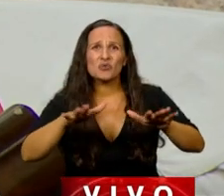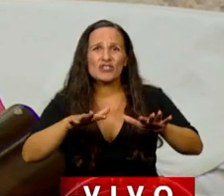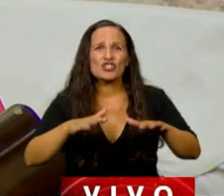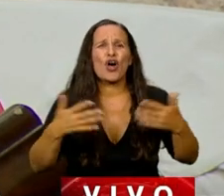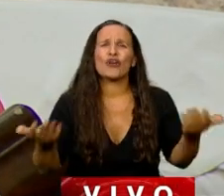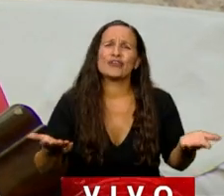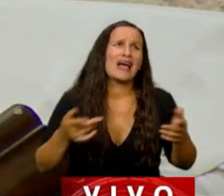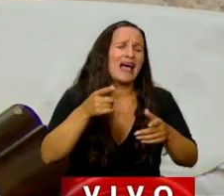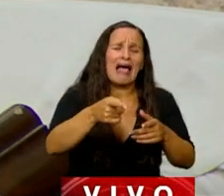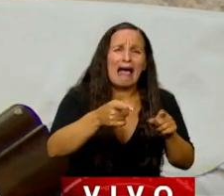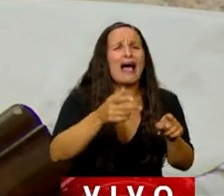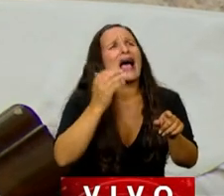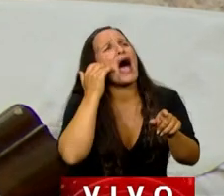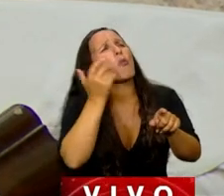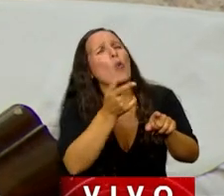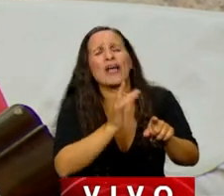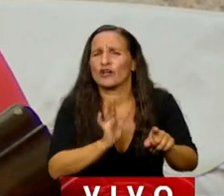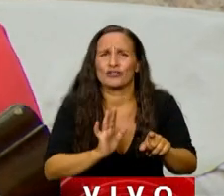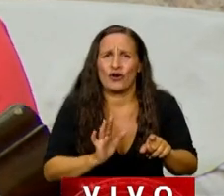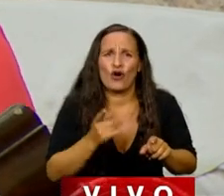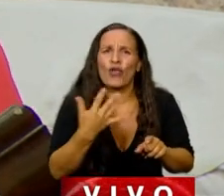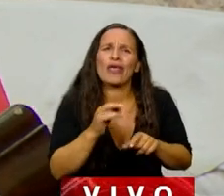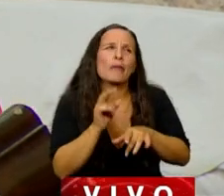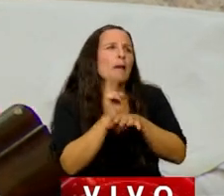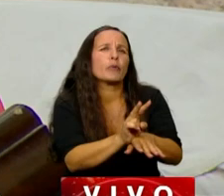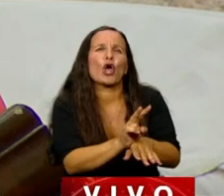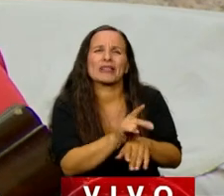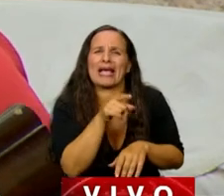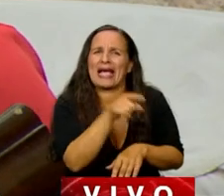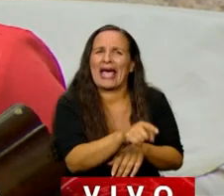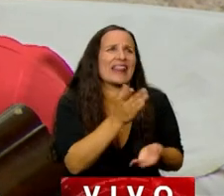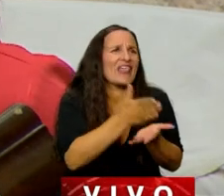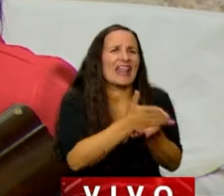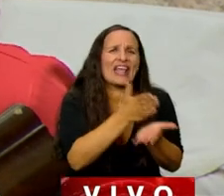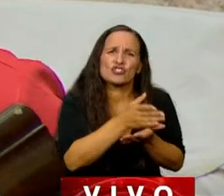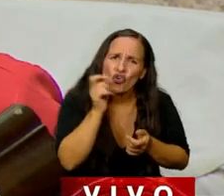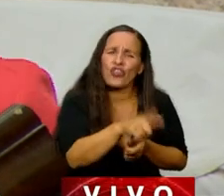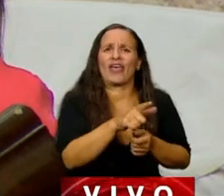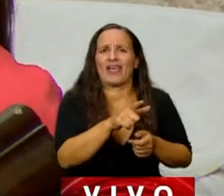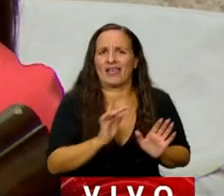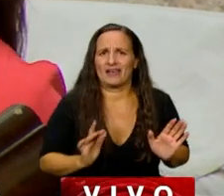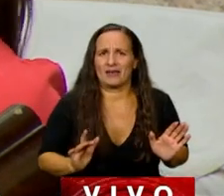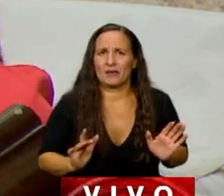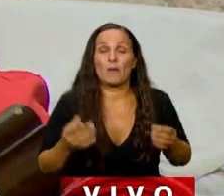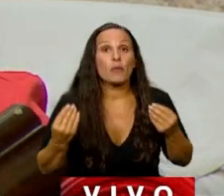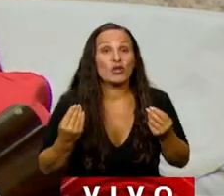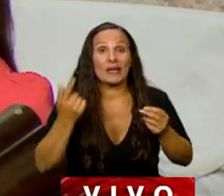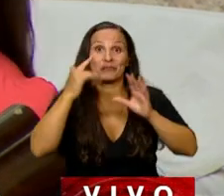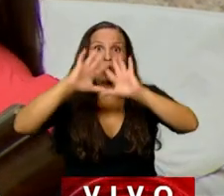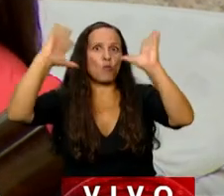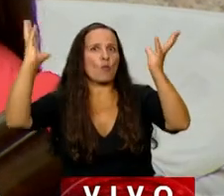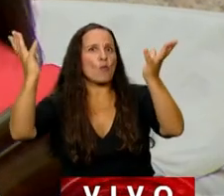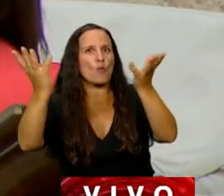a los adultos mayores. A los adultos mayores hay que protegerlos defendiendo efectivamente sus derechos, porque la tendencia mundial, como acá bien